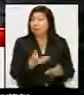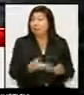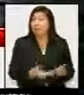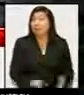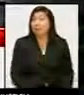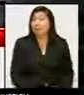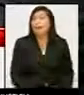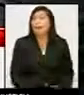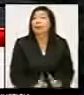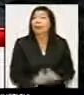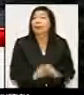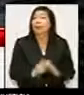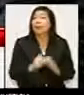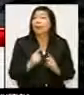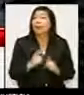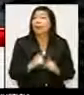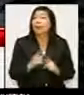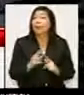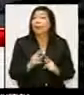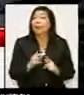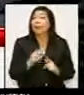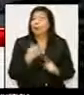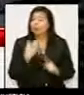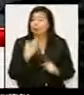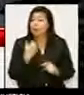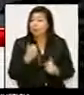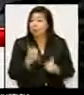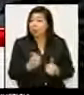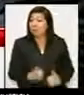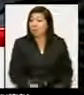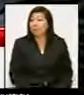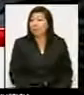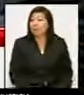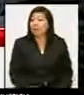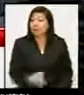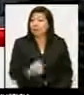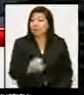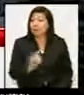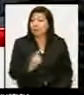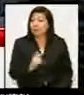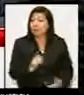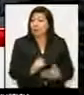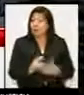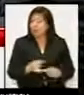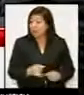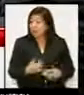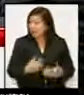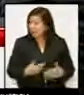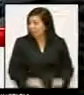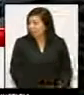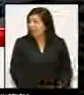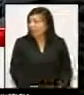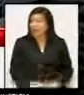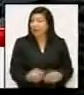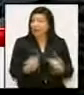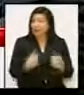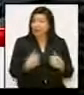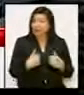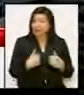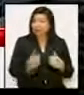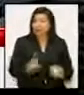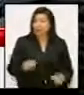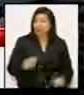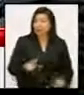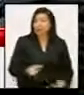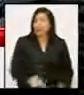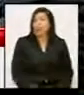por el Santa Teresa, que de repente es mejor, de repente puede ser bueno, seguro, para evitar los accidentes que han habido, pero tenemos que duplicar